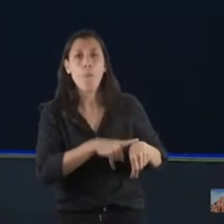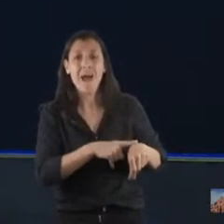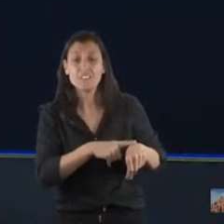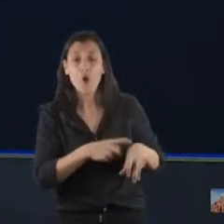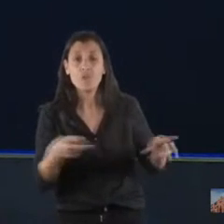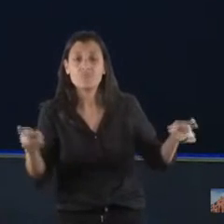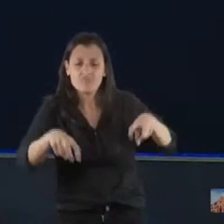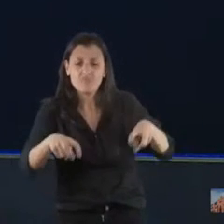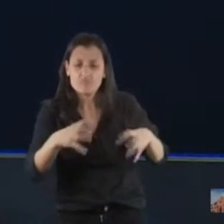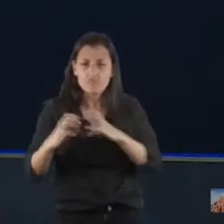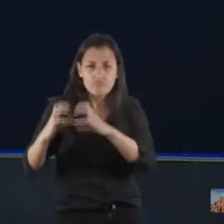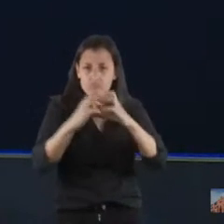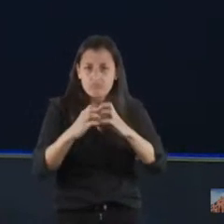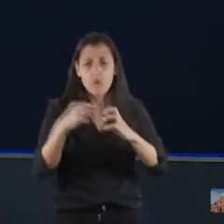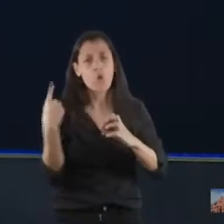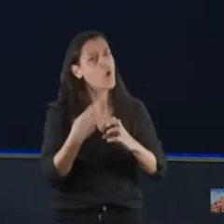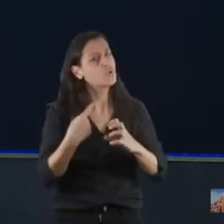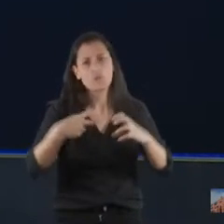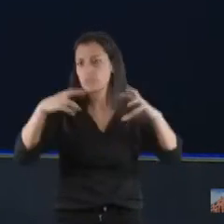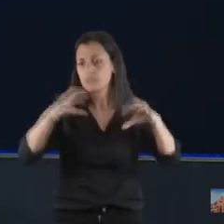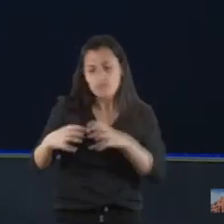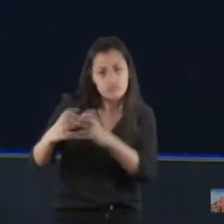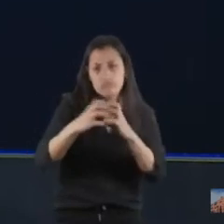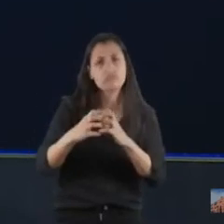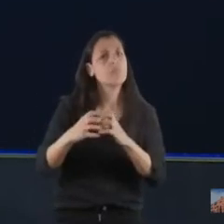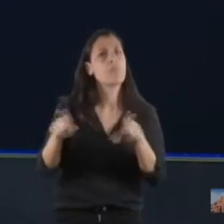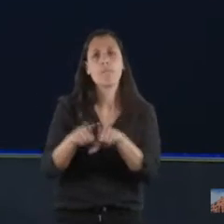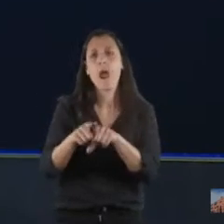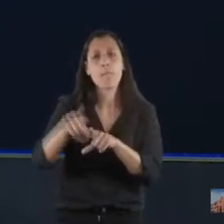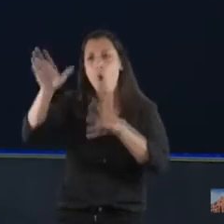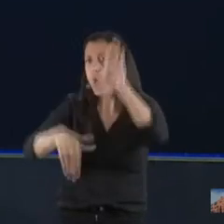diálogo nos vamos a sentar a trabajar con el sector